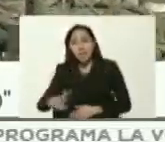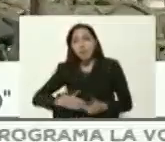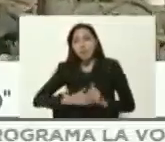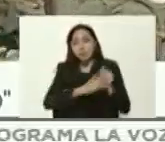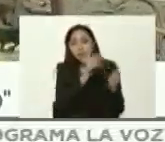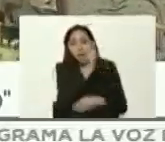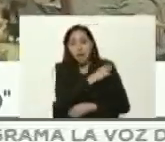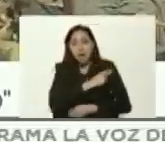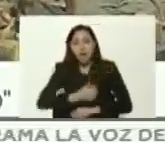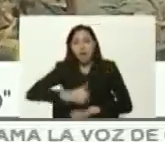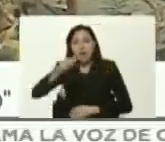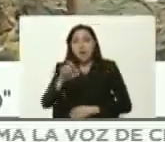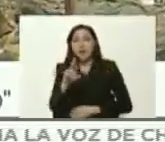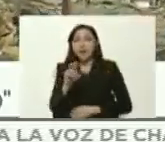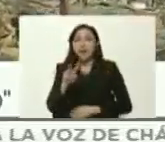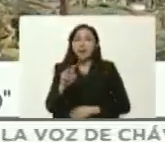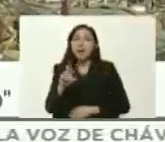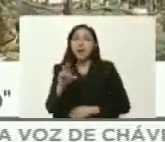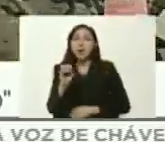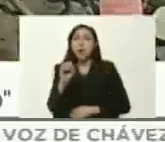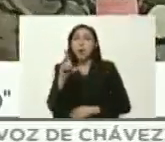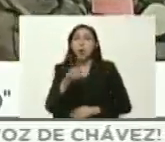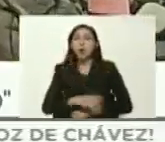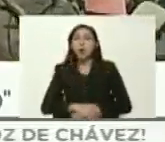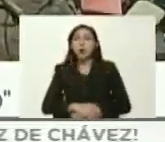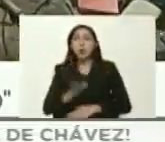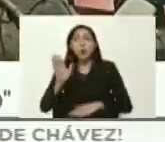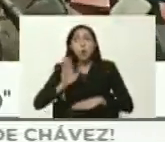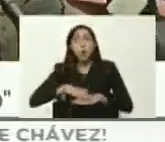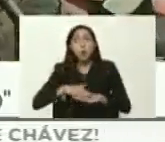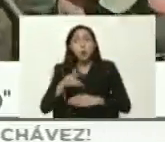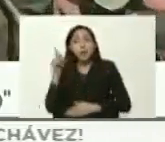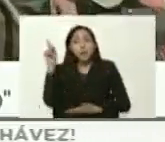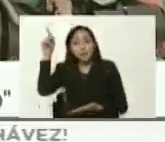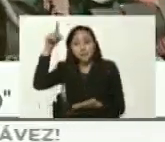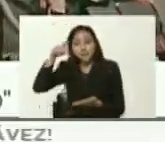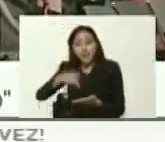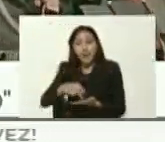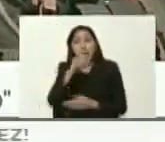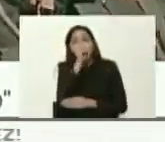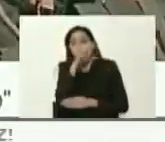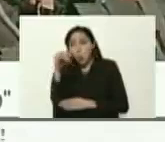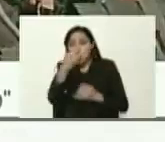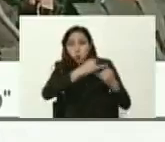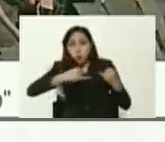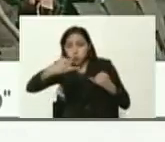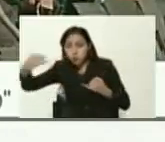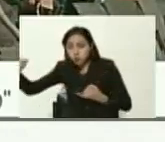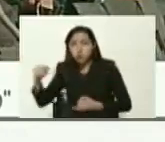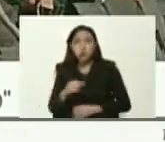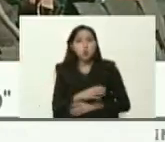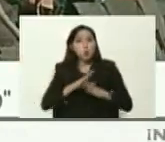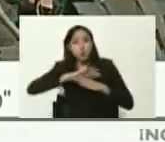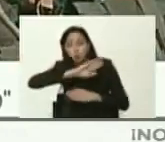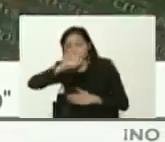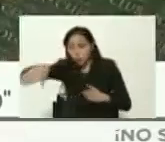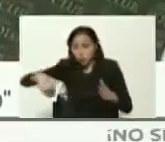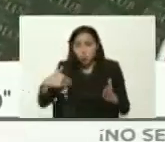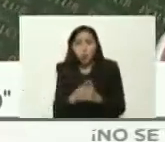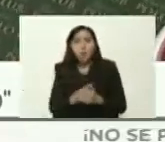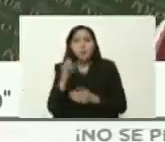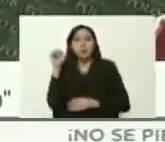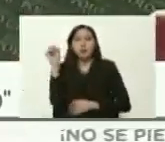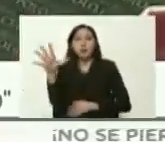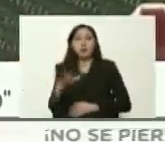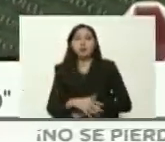también está con nosotros activada, porque en este sector se va a meter la luz, la electricidad, y vamos a alumbrar todo este sector. No